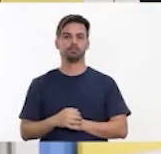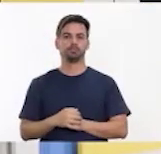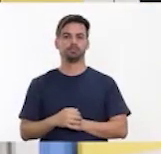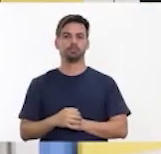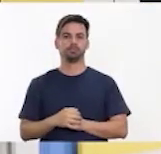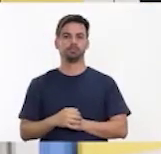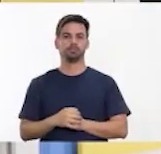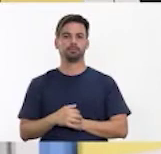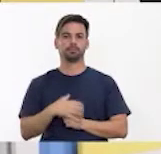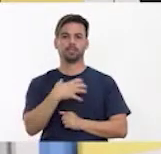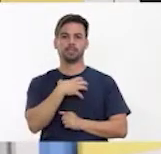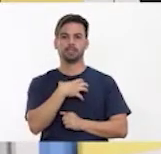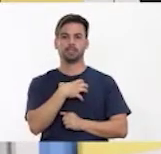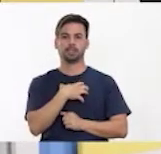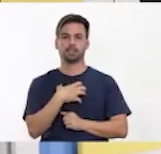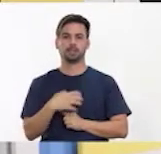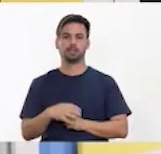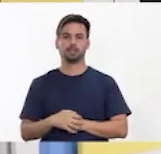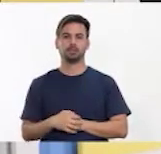a mejor